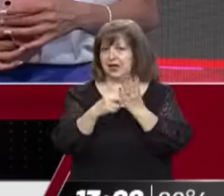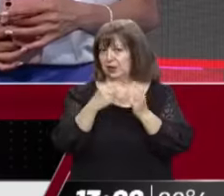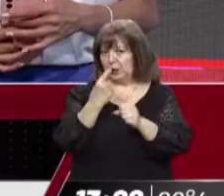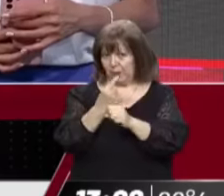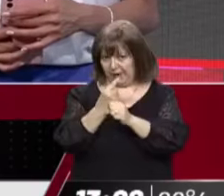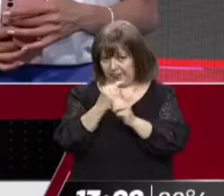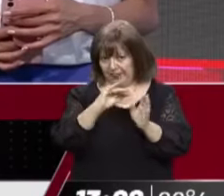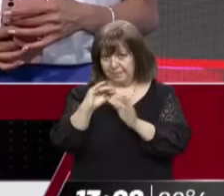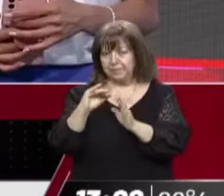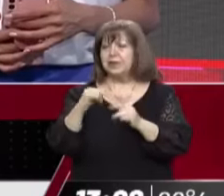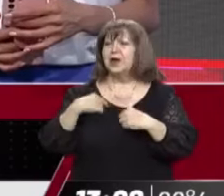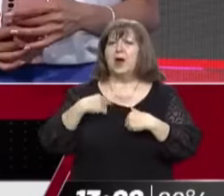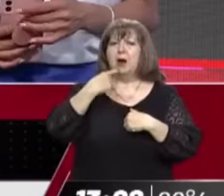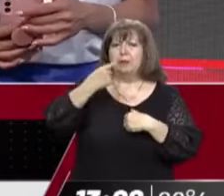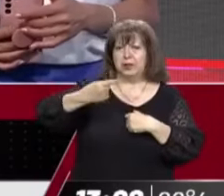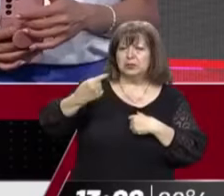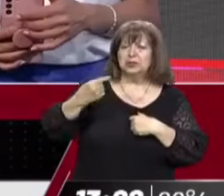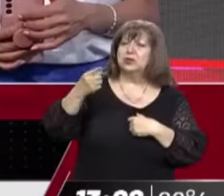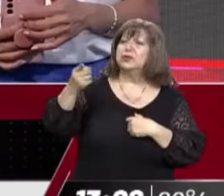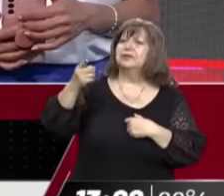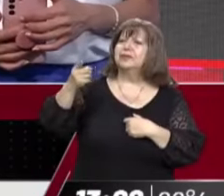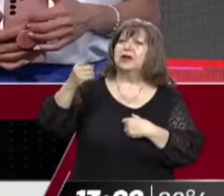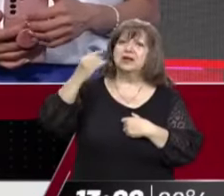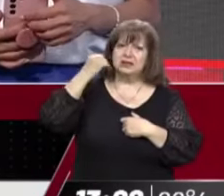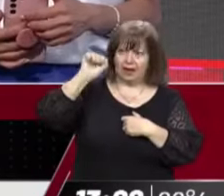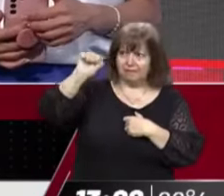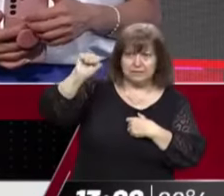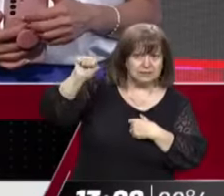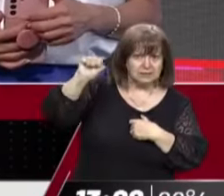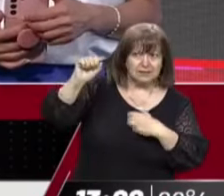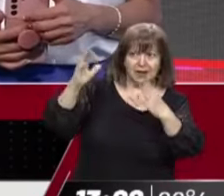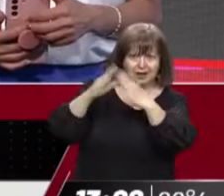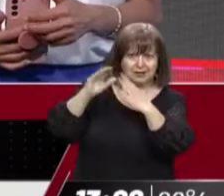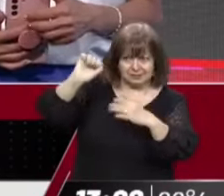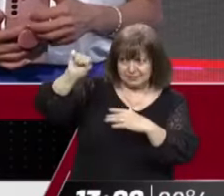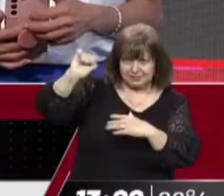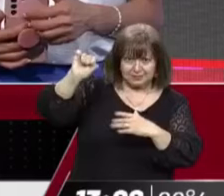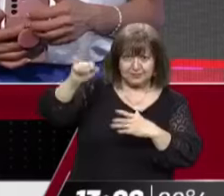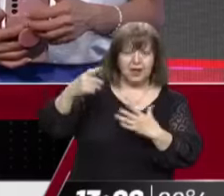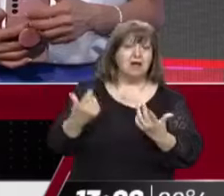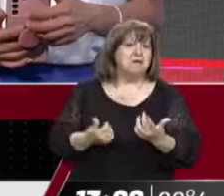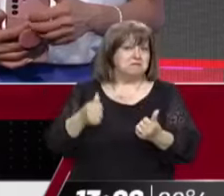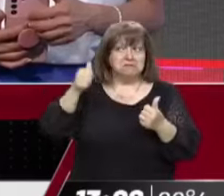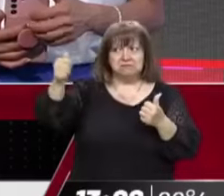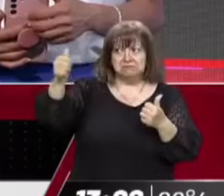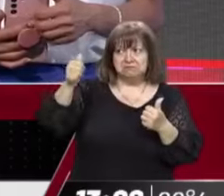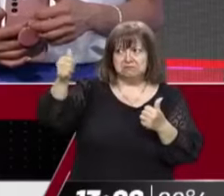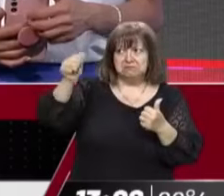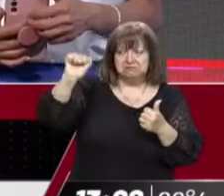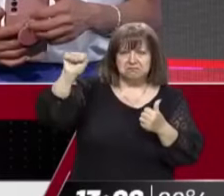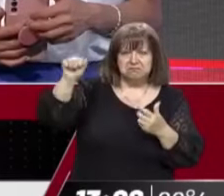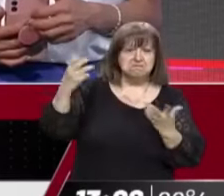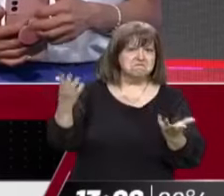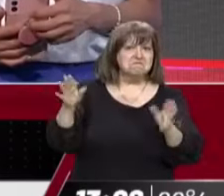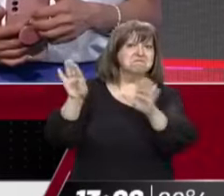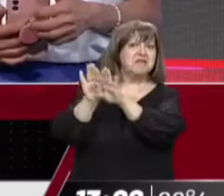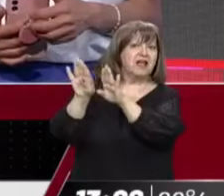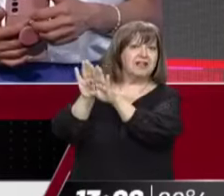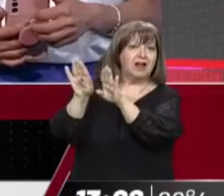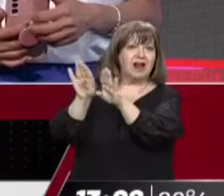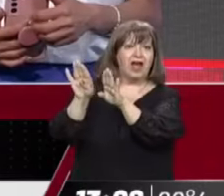No, está cerrado. Nosotros hemos venido en dos oportunidades. Normalmente las salas están cerradas durante la mañana. A esta hora, claro. La entrada